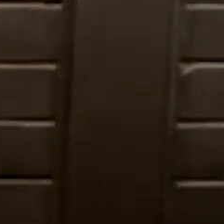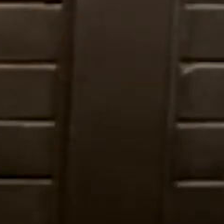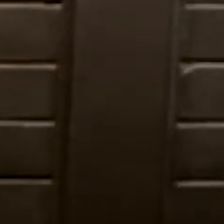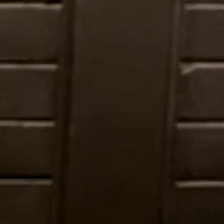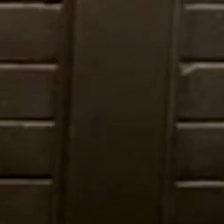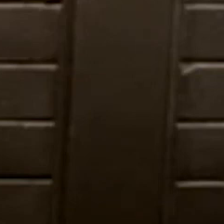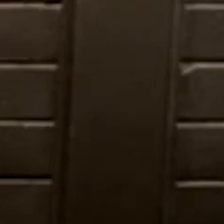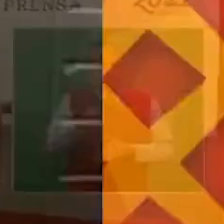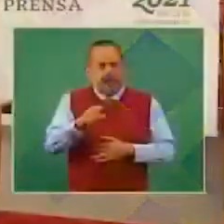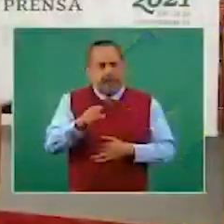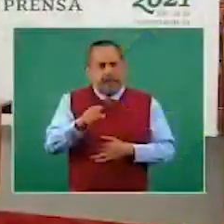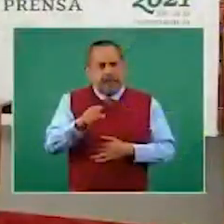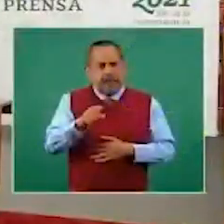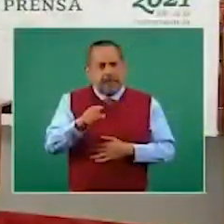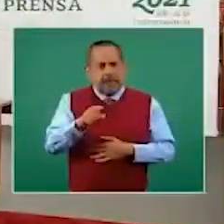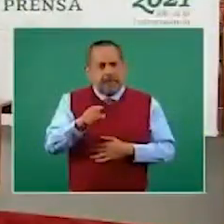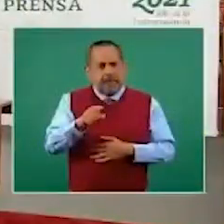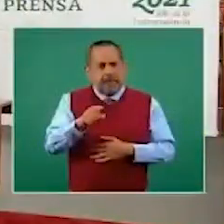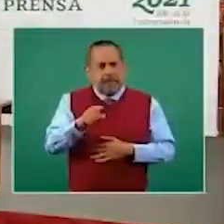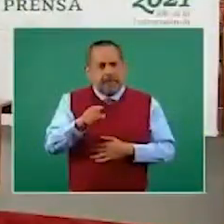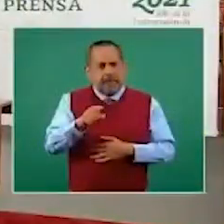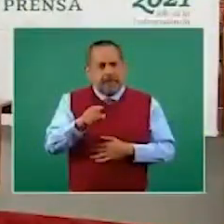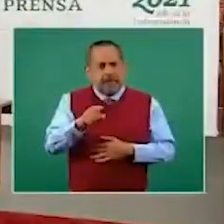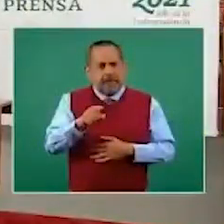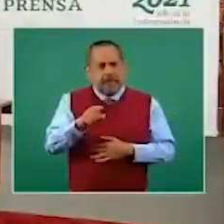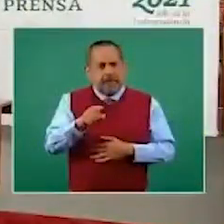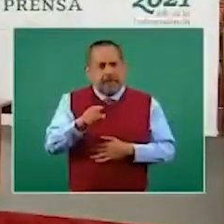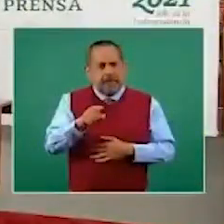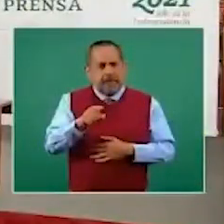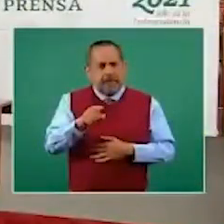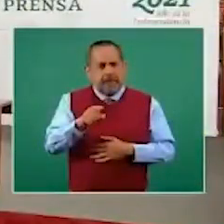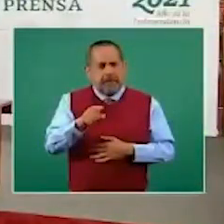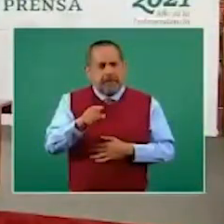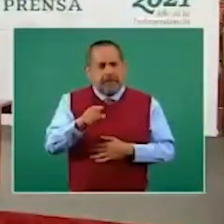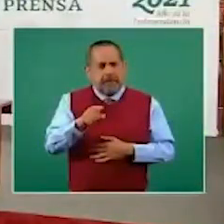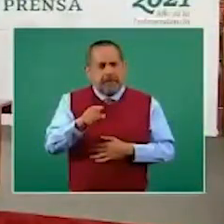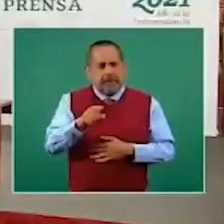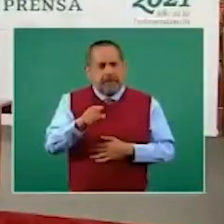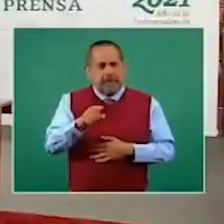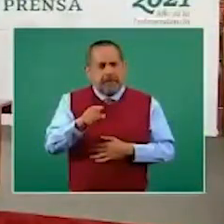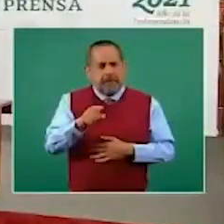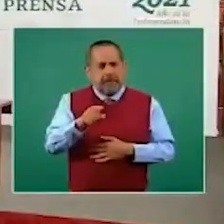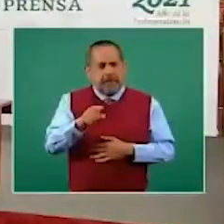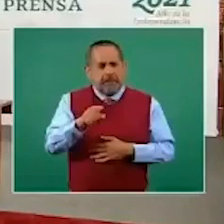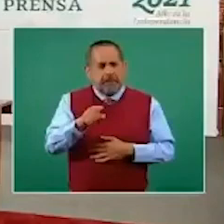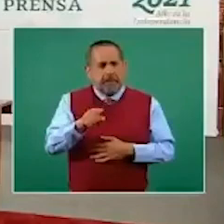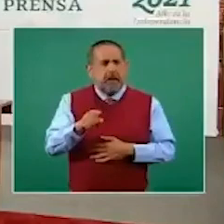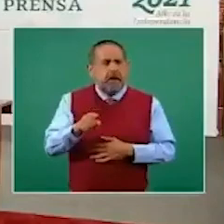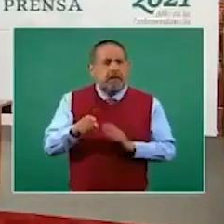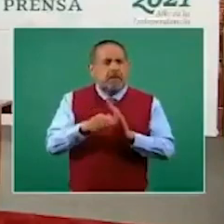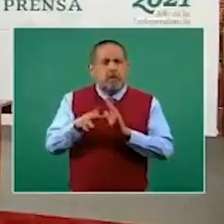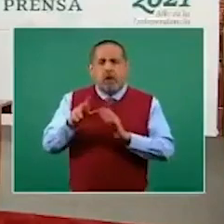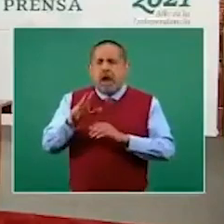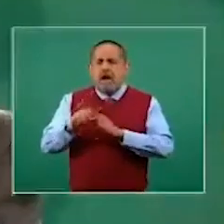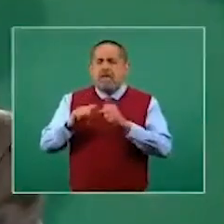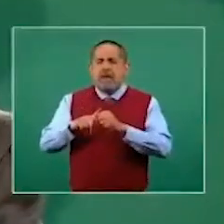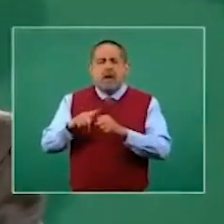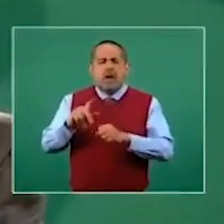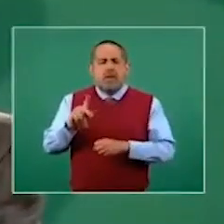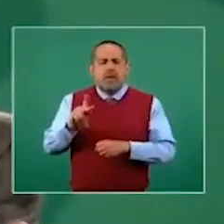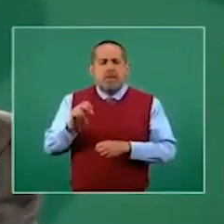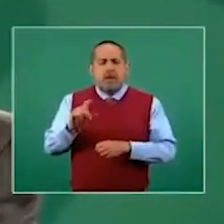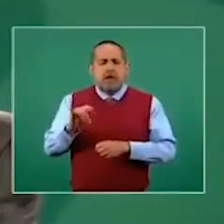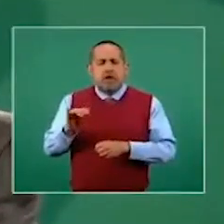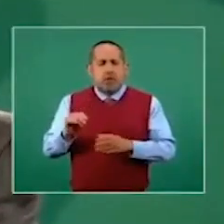tocarla, porque lamentablemente, amigos, hemos visto cómo hay mucha desinformación. Por acá me decían, es